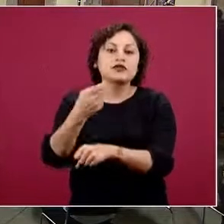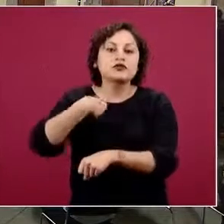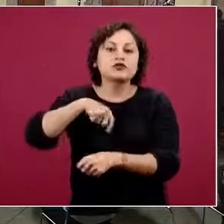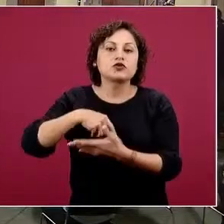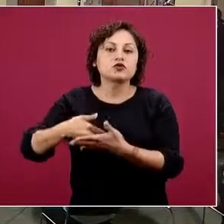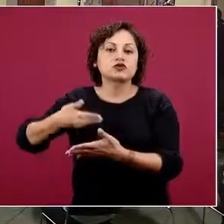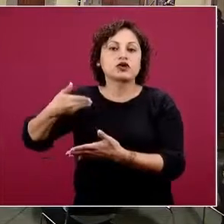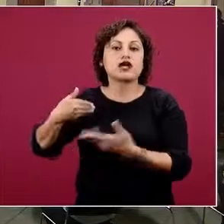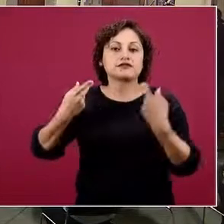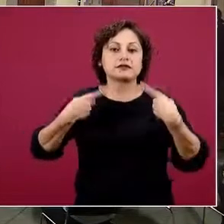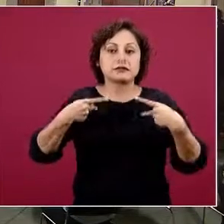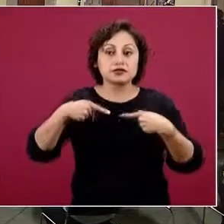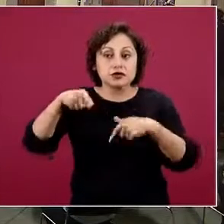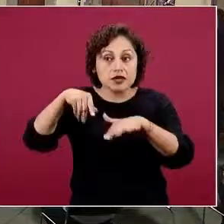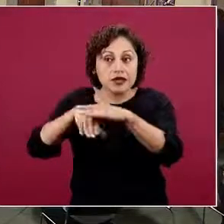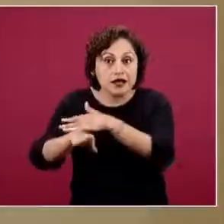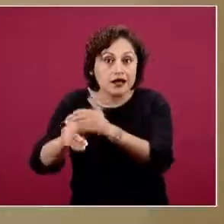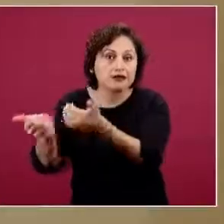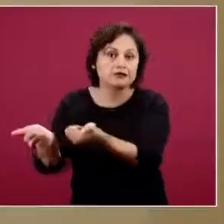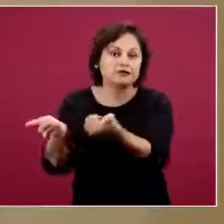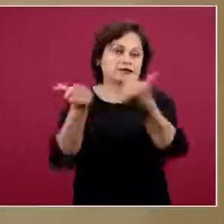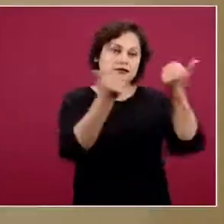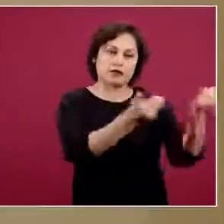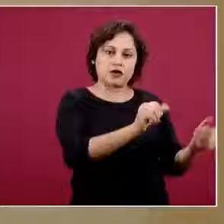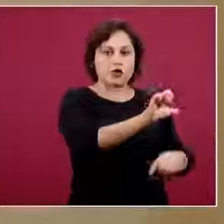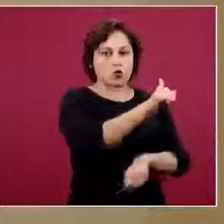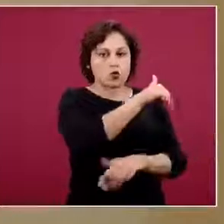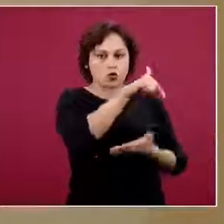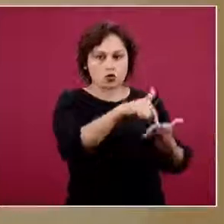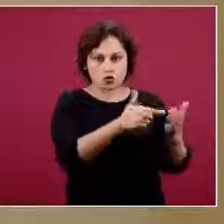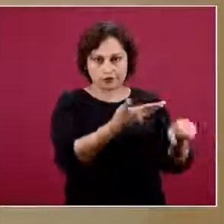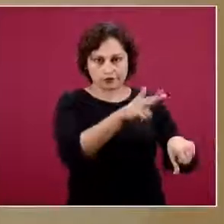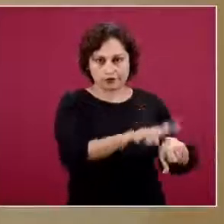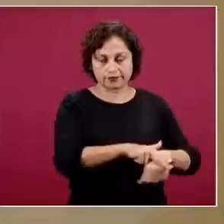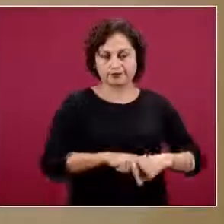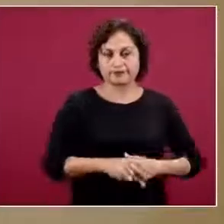con antelación por la fuerza del fenómeno perturbador. La que sigue, por favor.